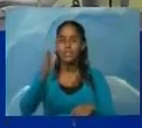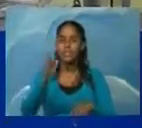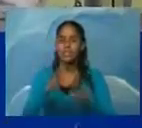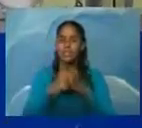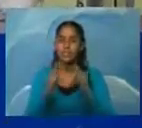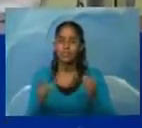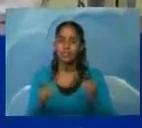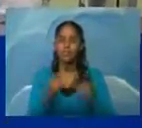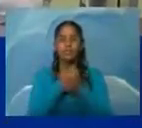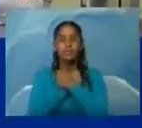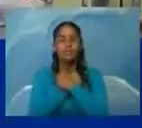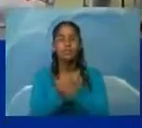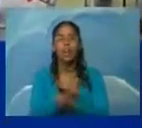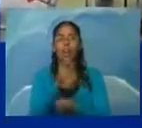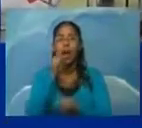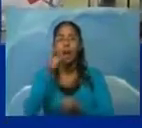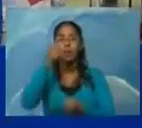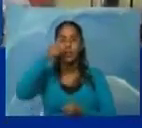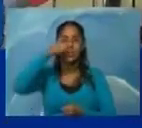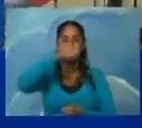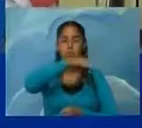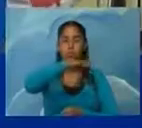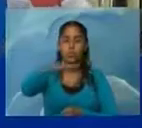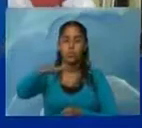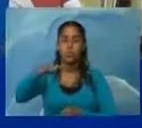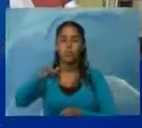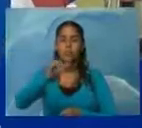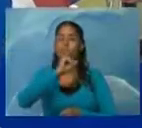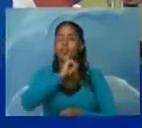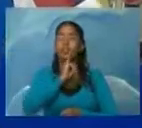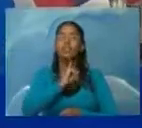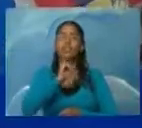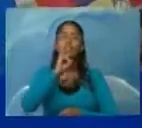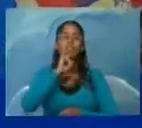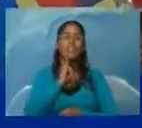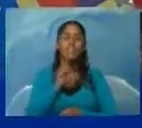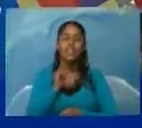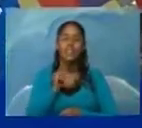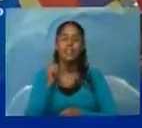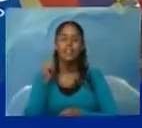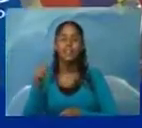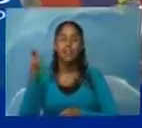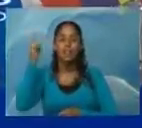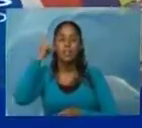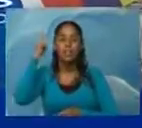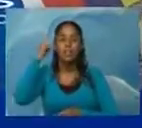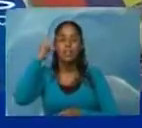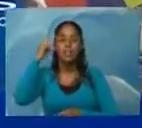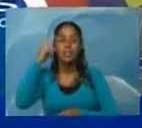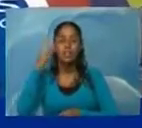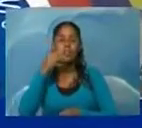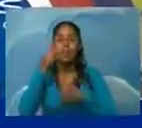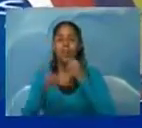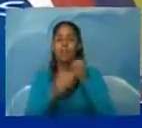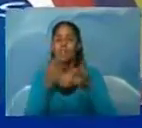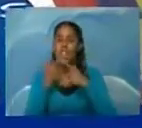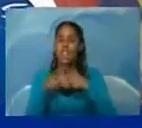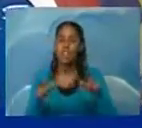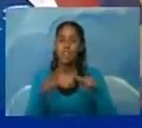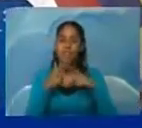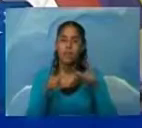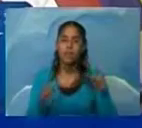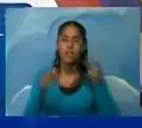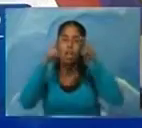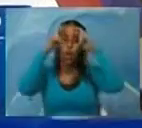ama a su pueblo Israel. Y él sabe hacer diferencia entre